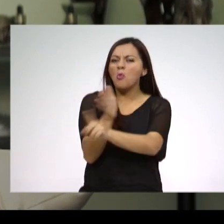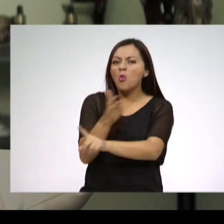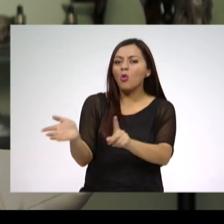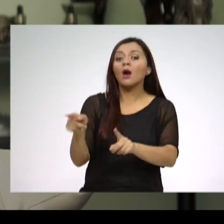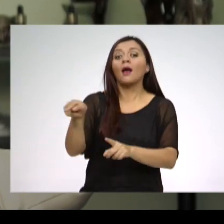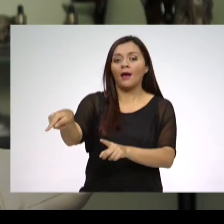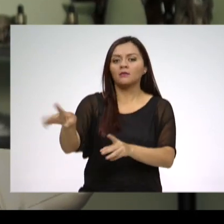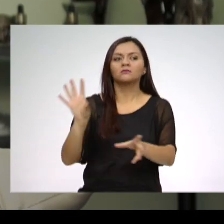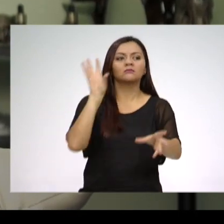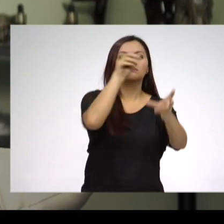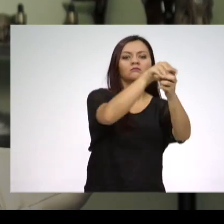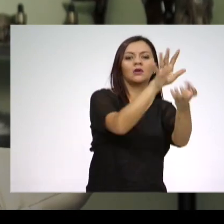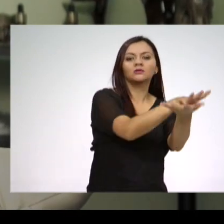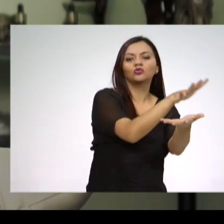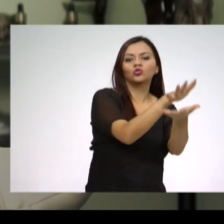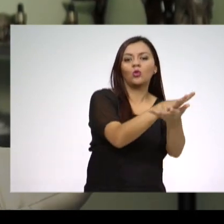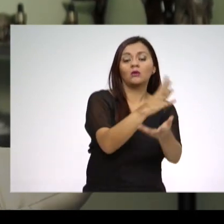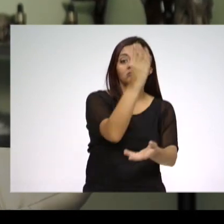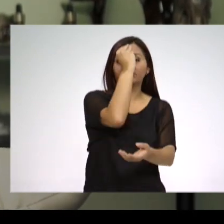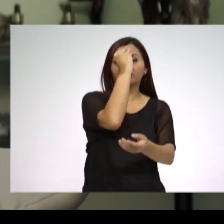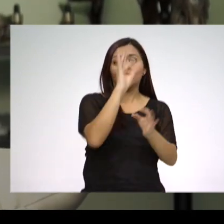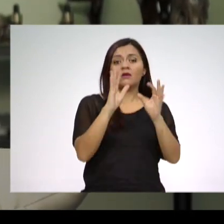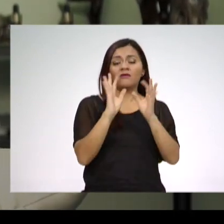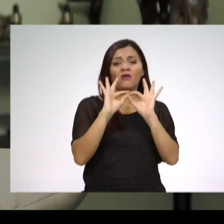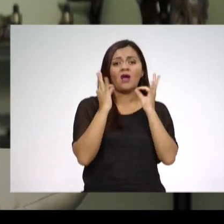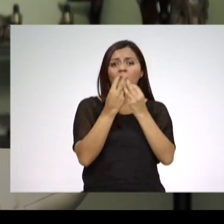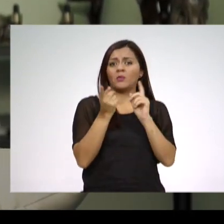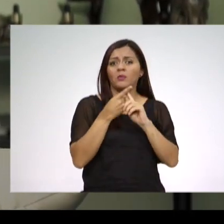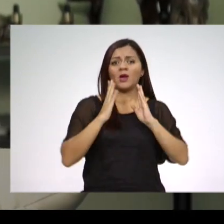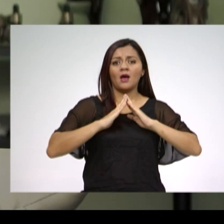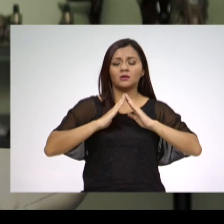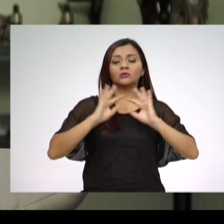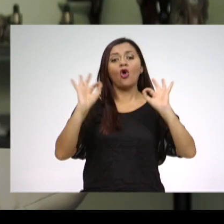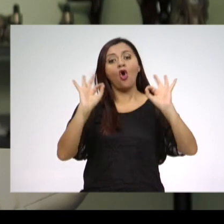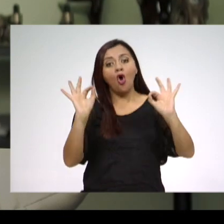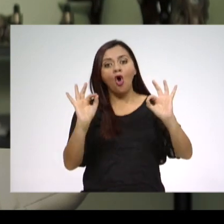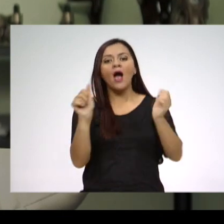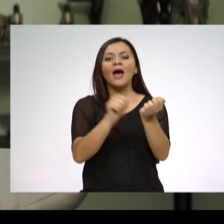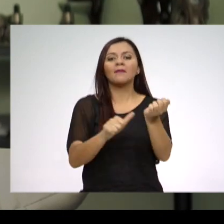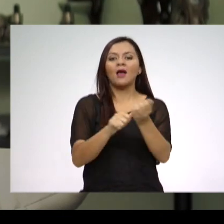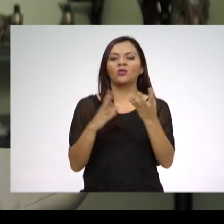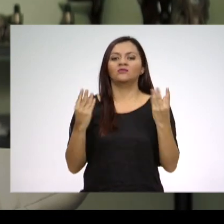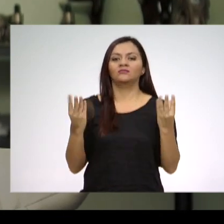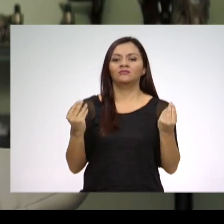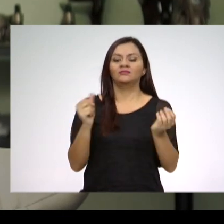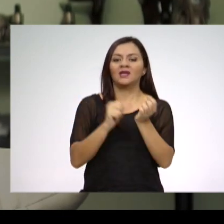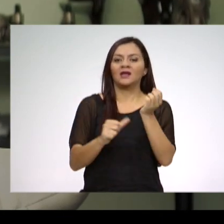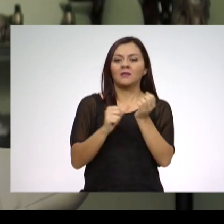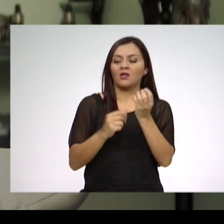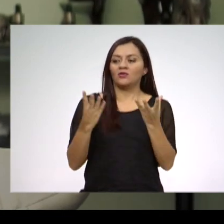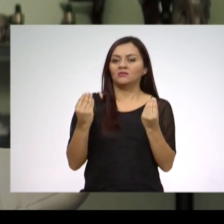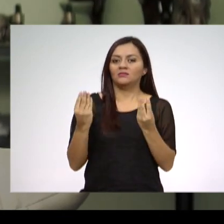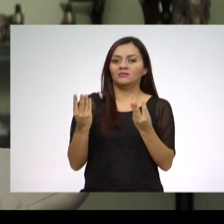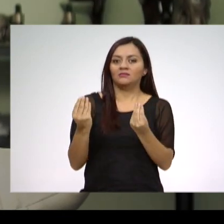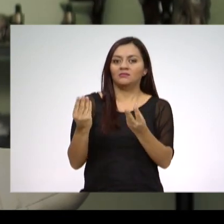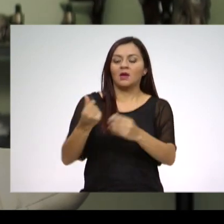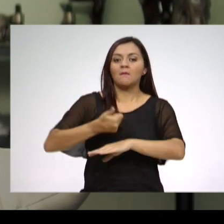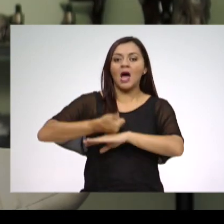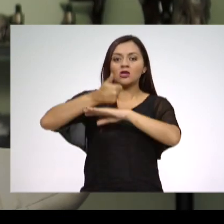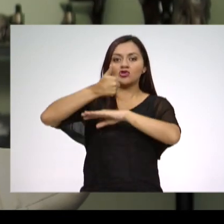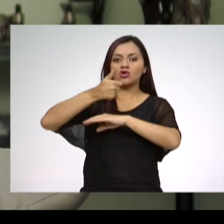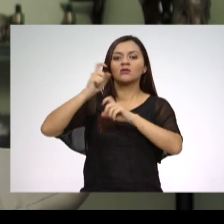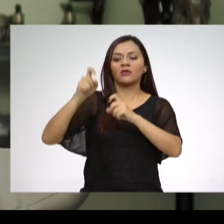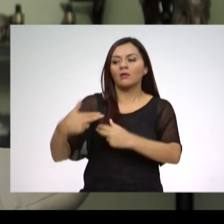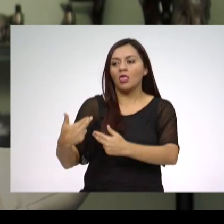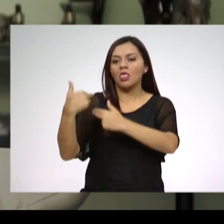proyectan dentro del curso. O puede ser también que son chicos que tienen muchos hermanos y que para salir adelante en ese contexto tienen que hacerse